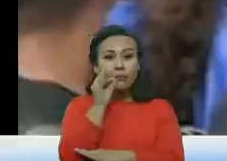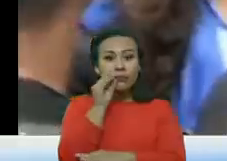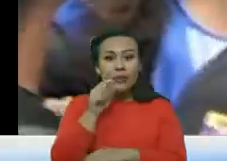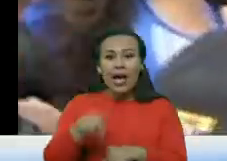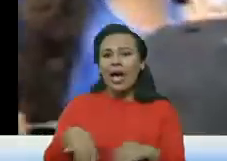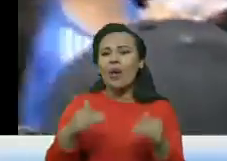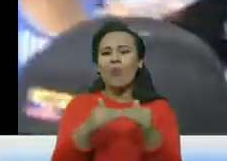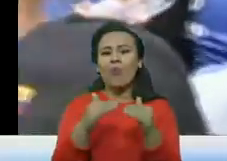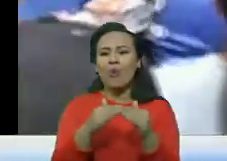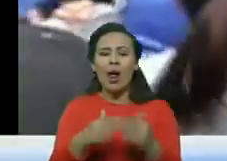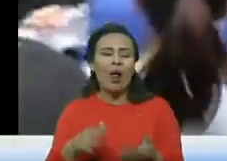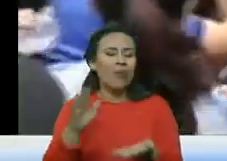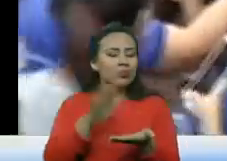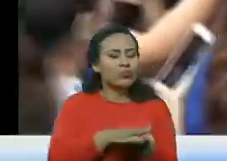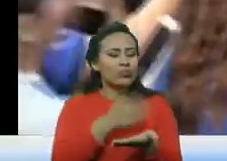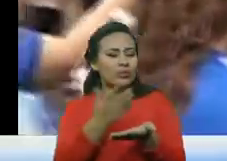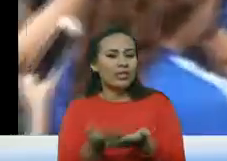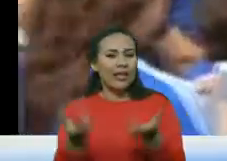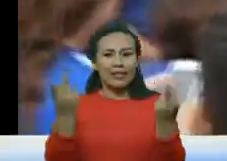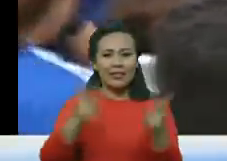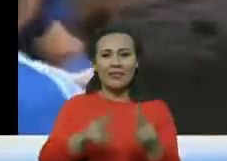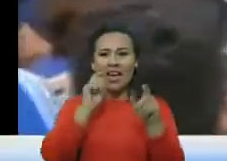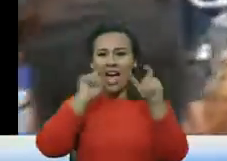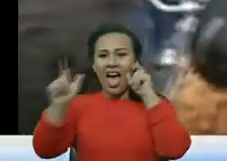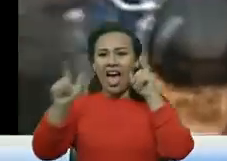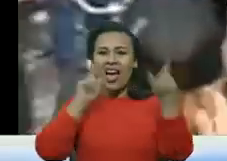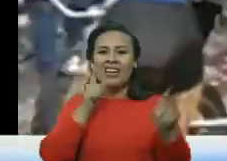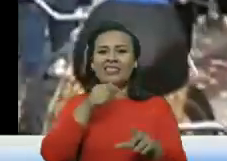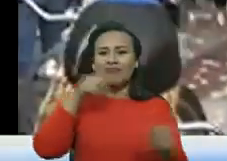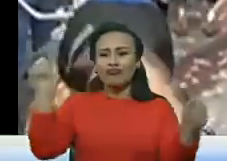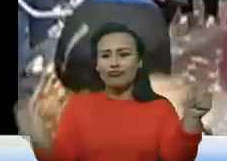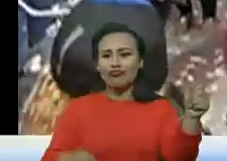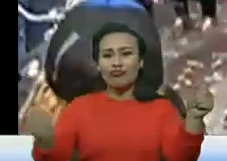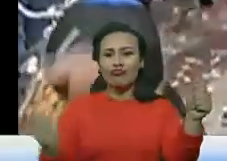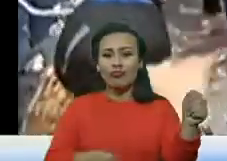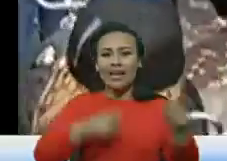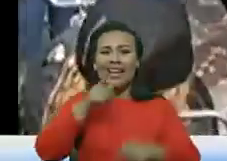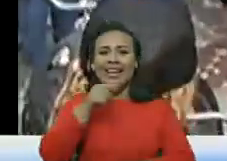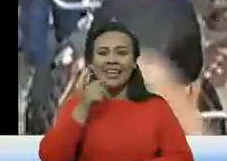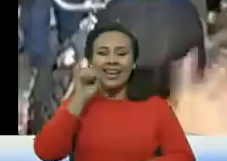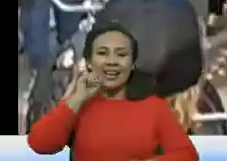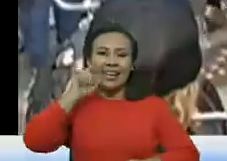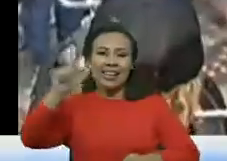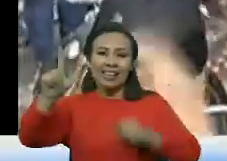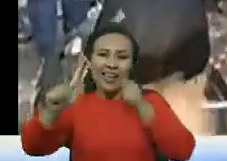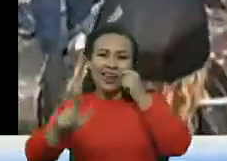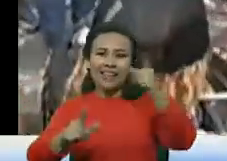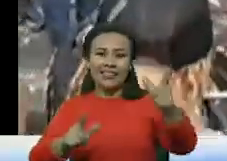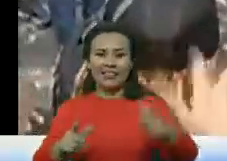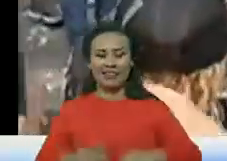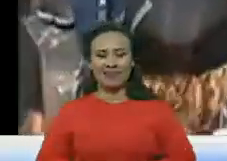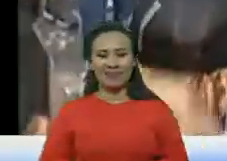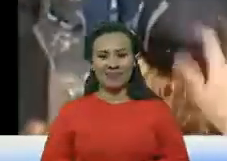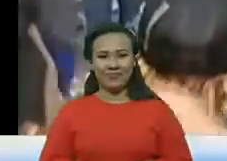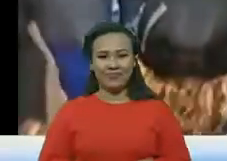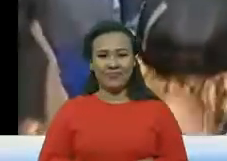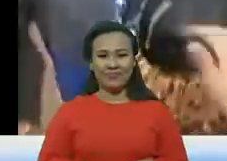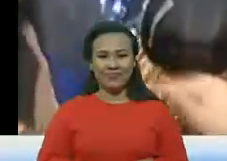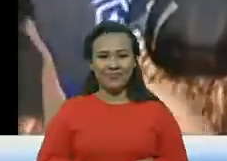carnaval acompañado de la murga también se hizo presente entre los hinchas de este equipo del astillero.